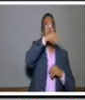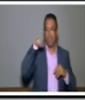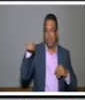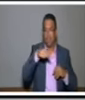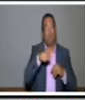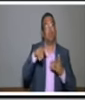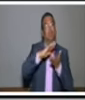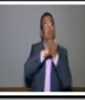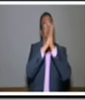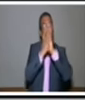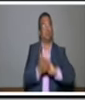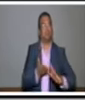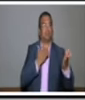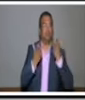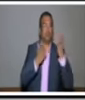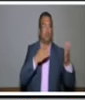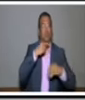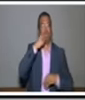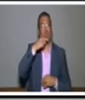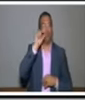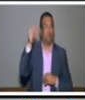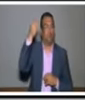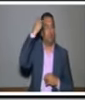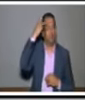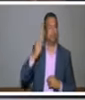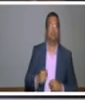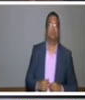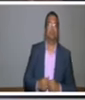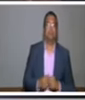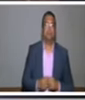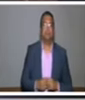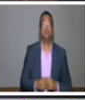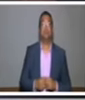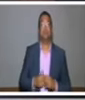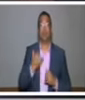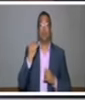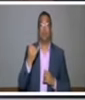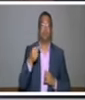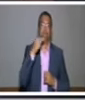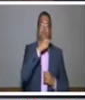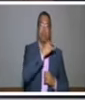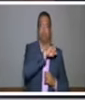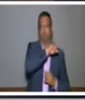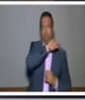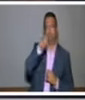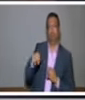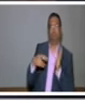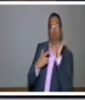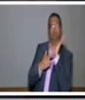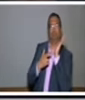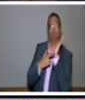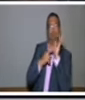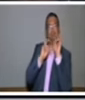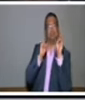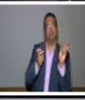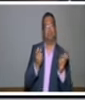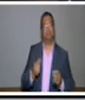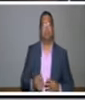de una manera que responda a los intereses de los usuarios, de todos nosotros. La compañera Mardely Usino interroga al doctor Ricardo Rosselló sobre este